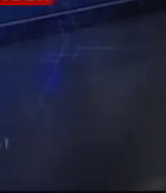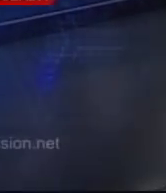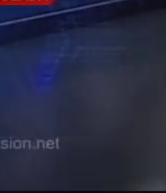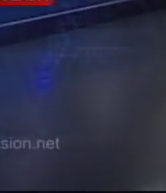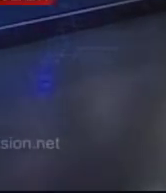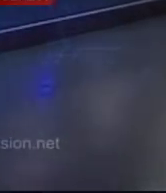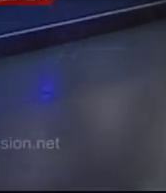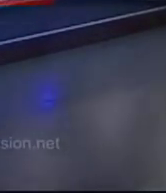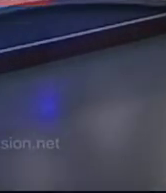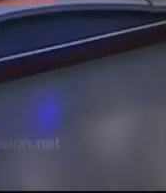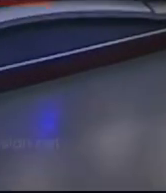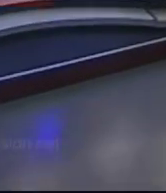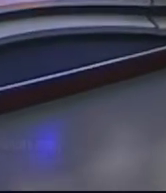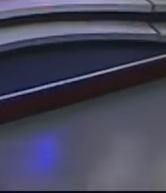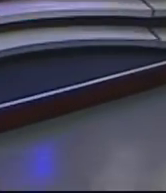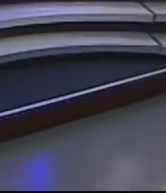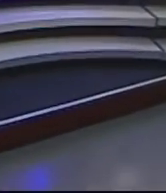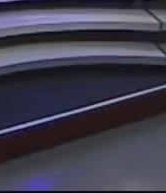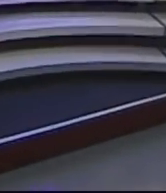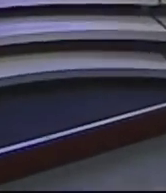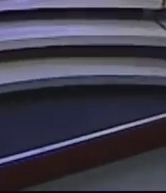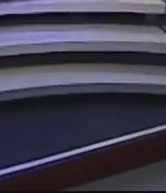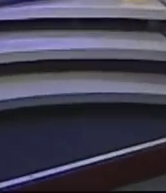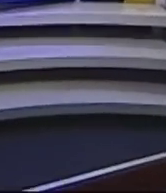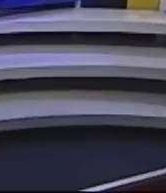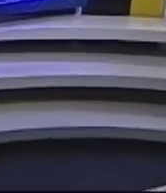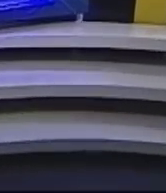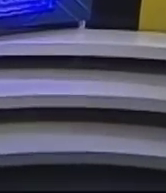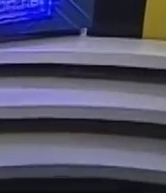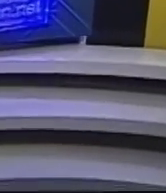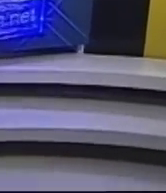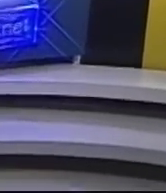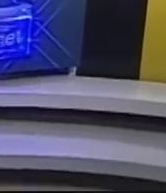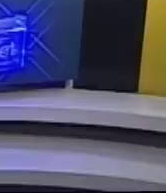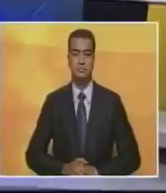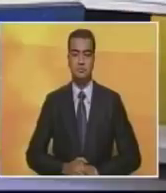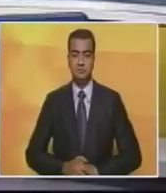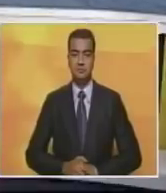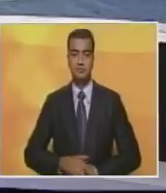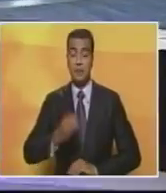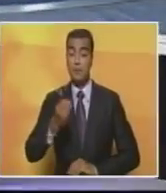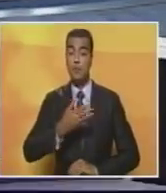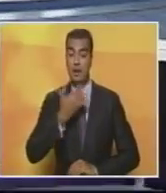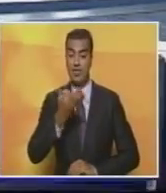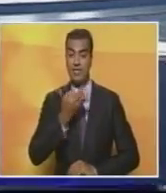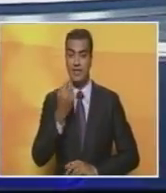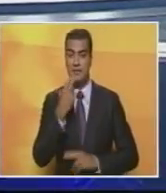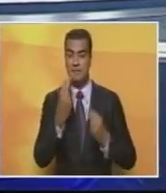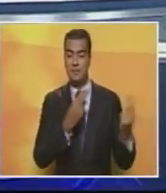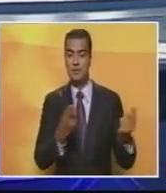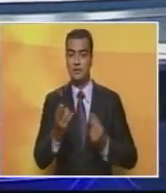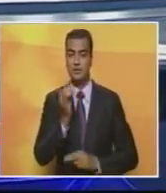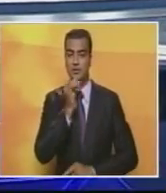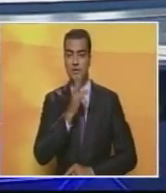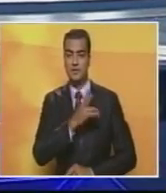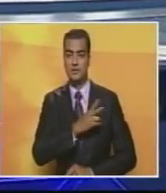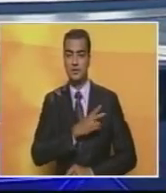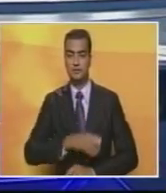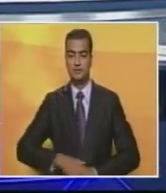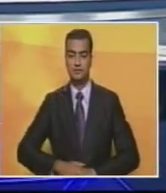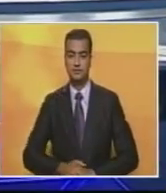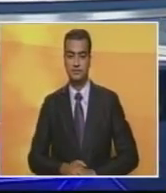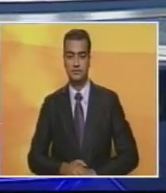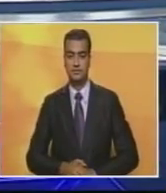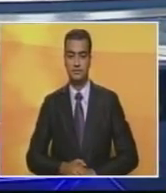Noticiero Venevisión. Información justa y balanceada. Buenas tardes y bienvenidos a la emisión meridiana de su noticiero